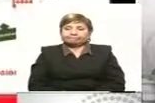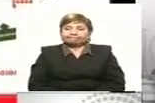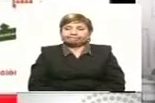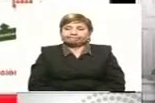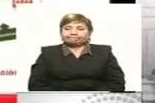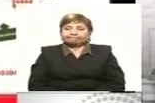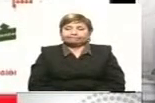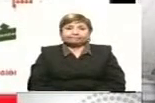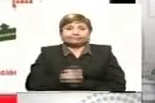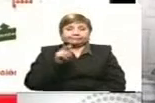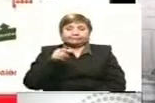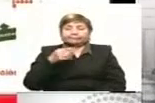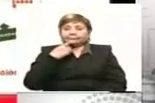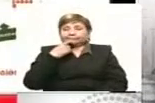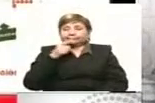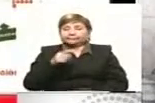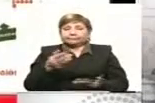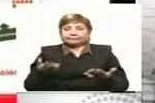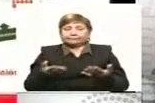Acá estamos hablando,